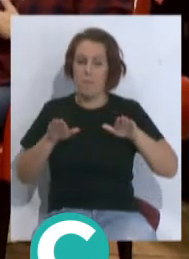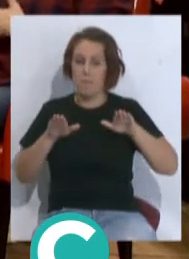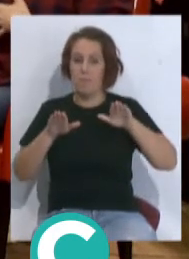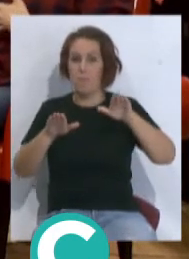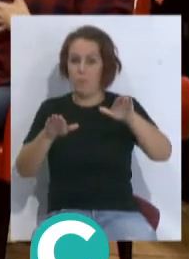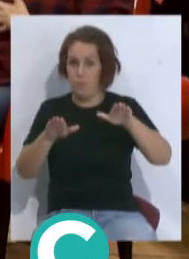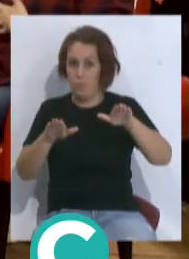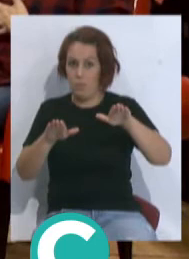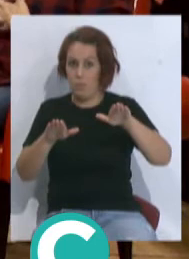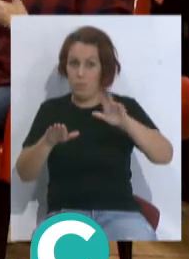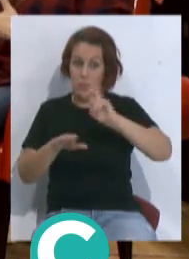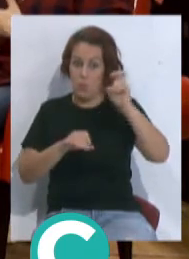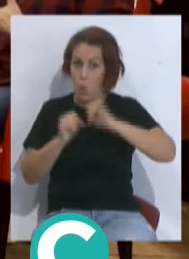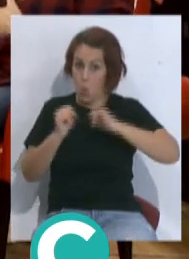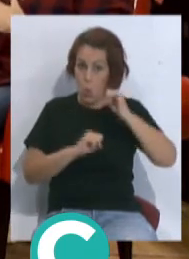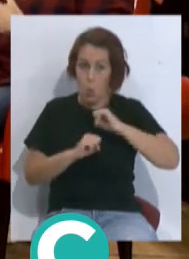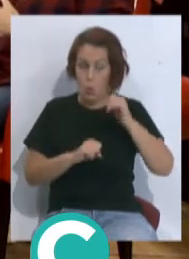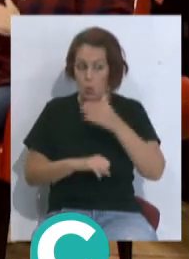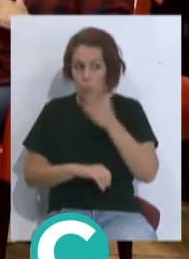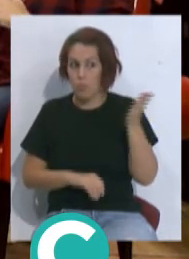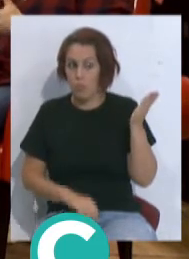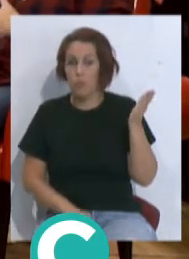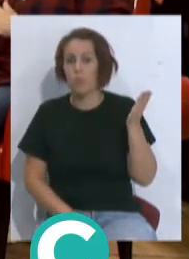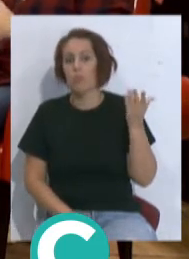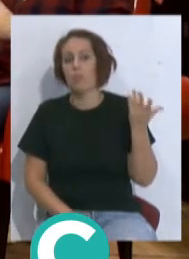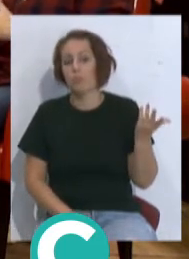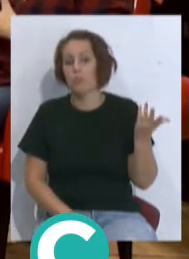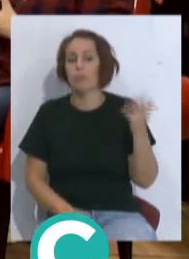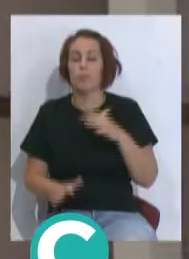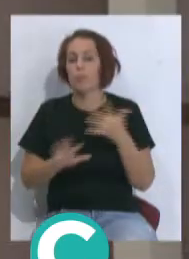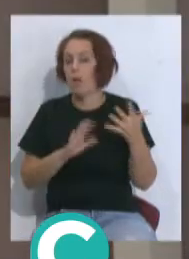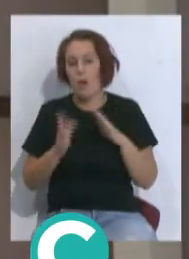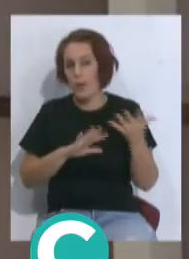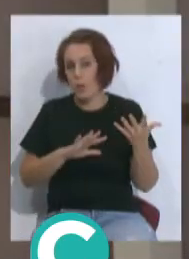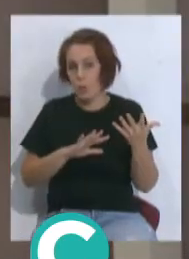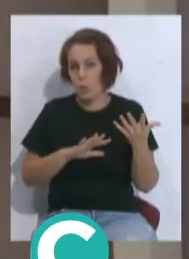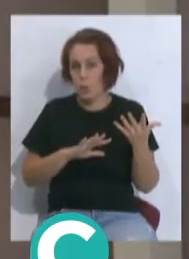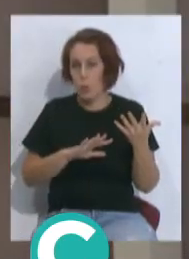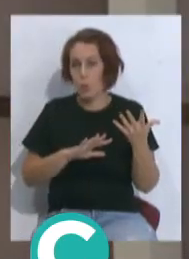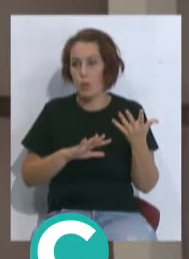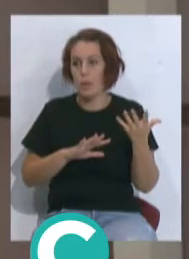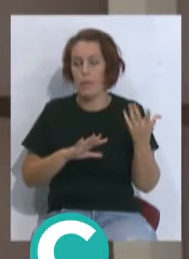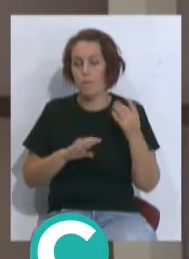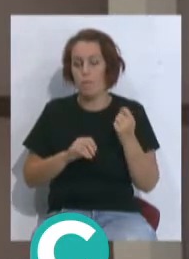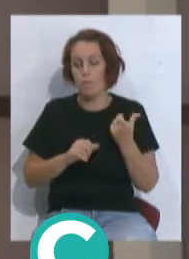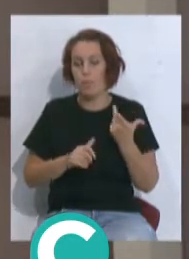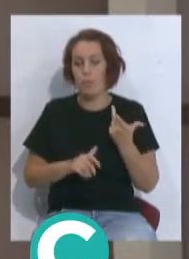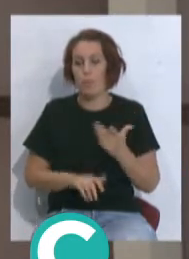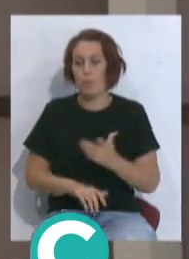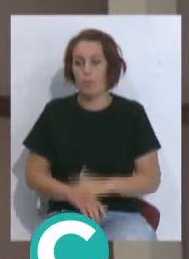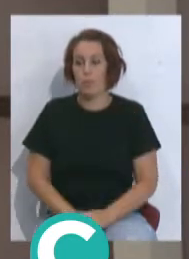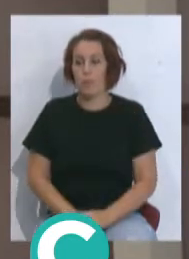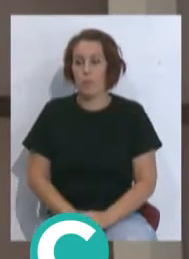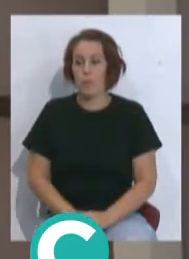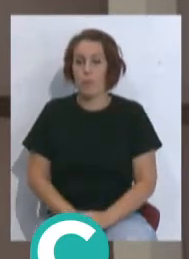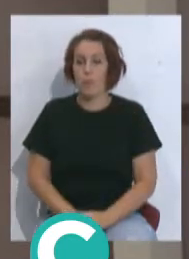otro en otro concurso y demás, que eso pues bueno, pues más o menos ya se quedó de alguna forma que no